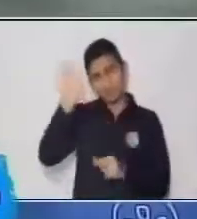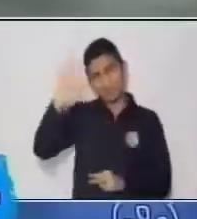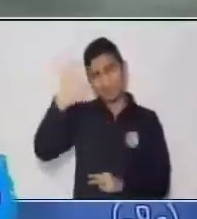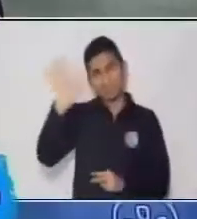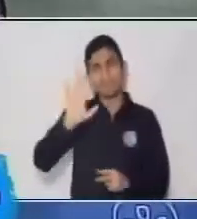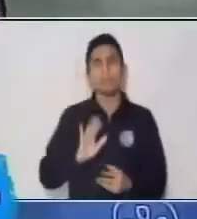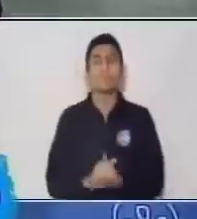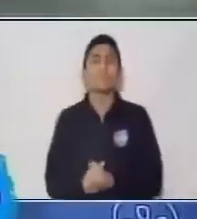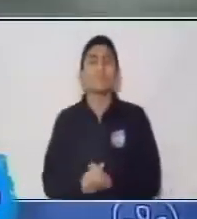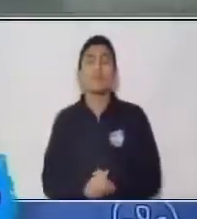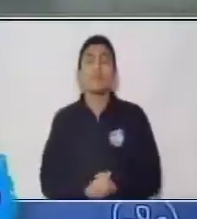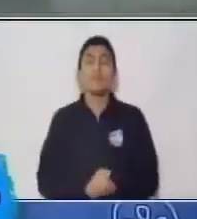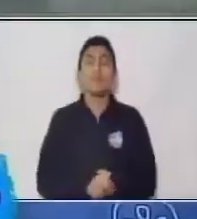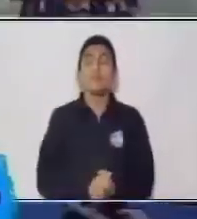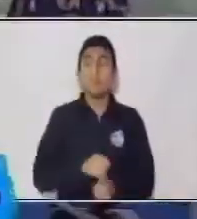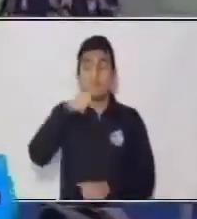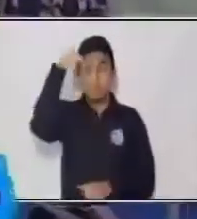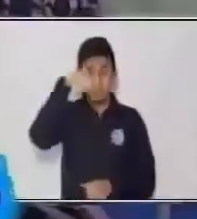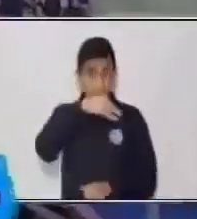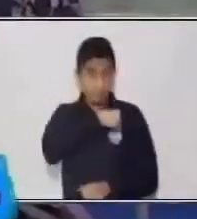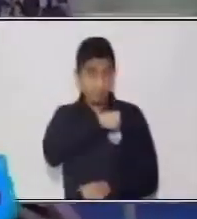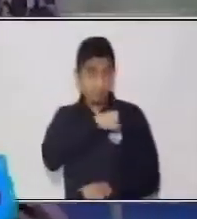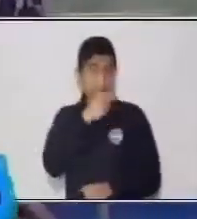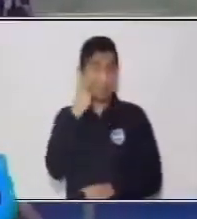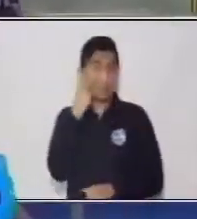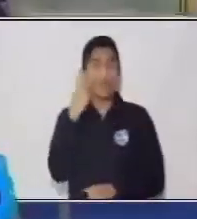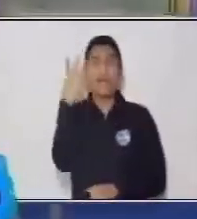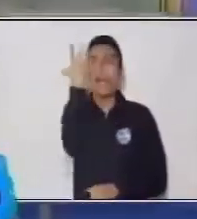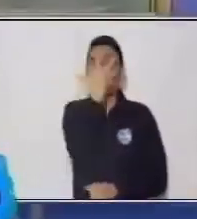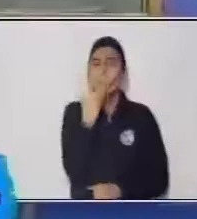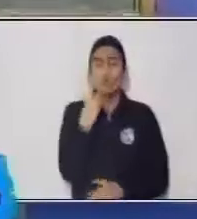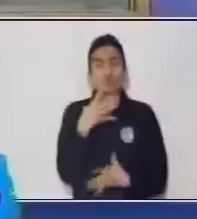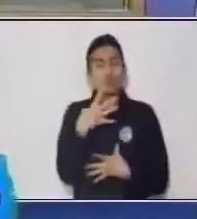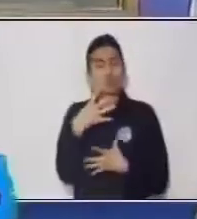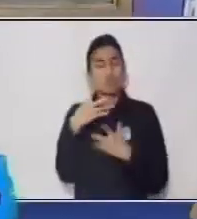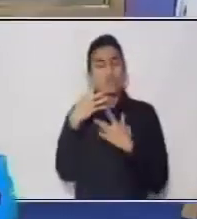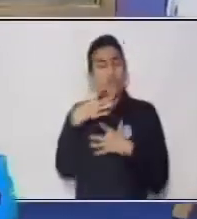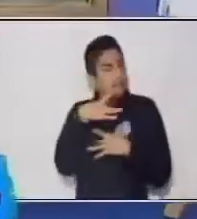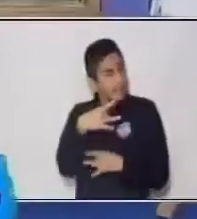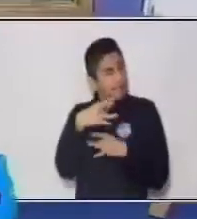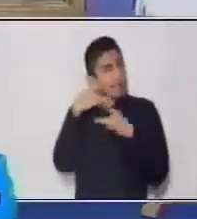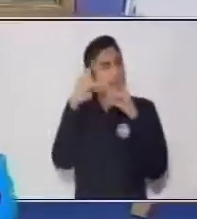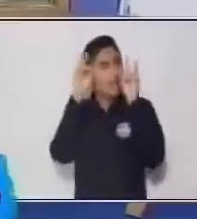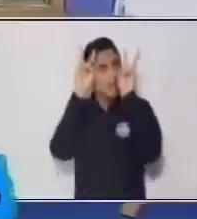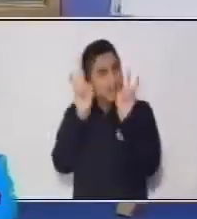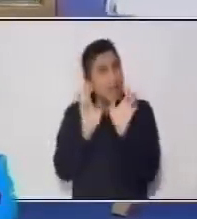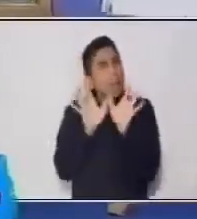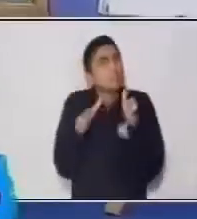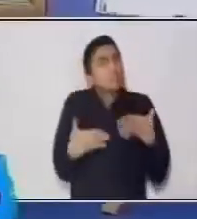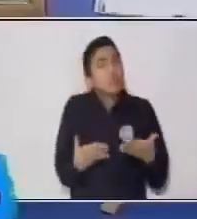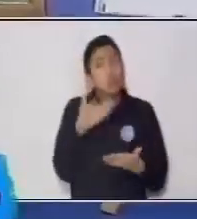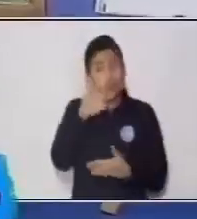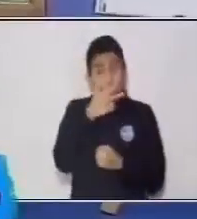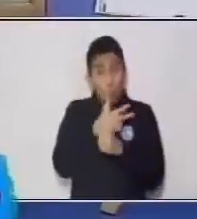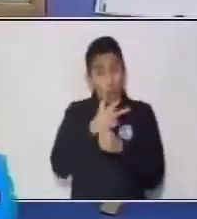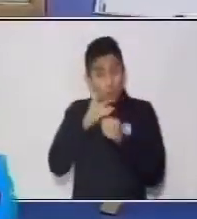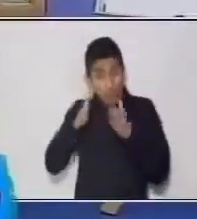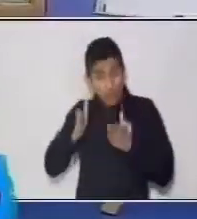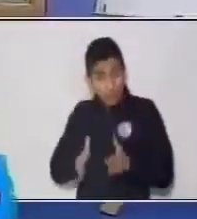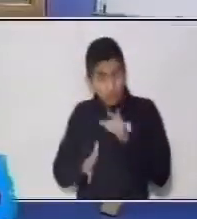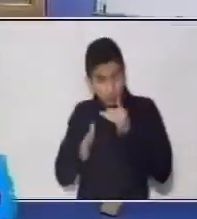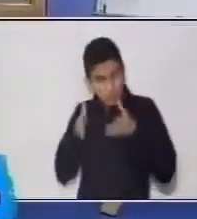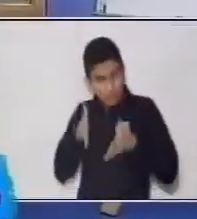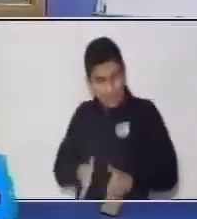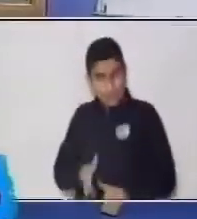Muy bien, y vamos a ver entonces este hermoso tema, porque siendo guatemaltecos debemos conocer nuestra cultura